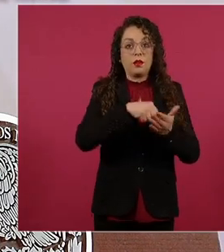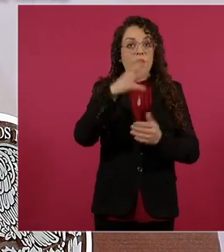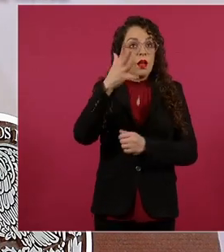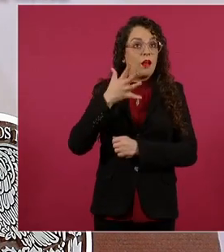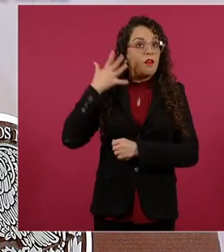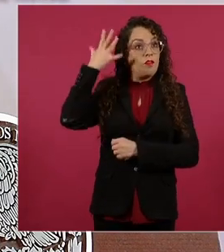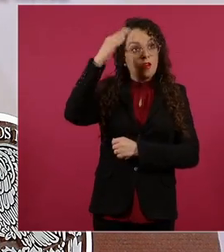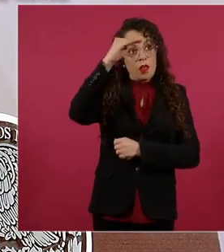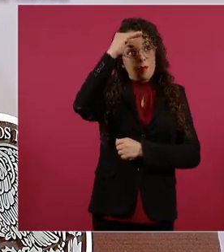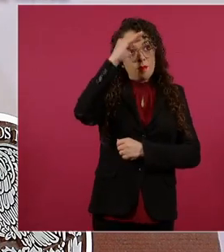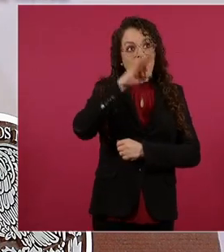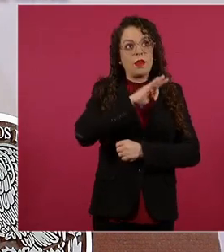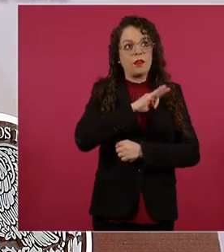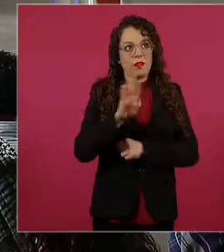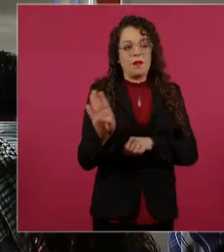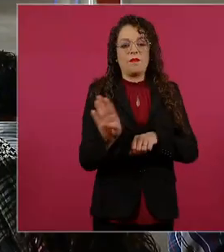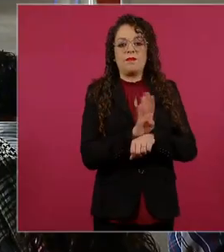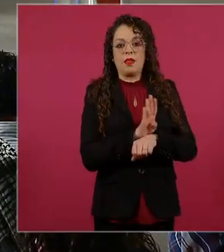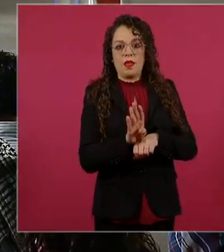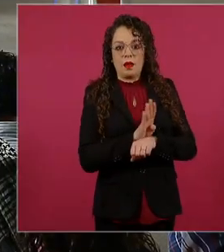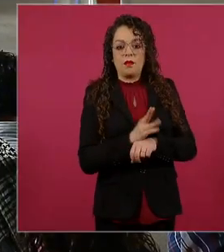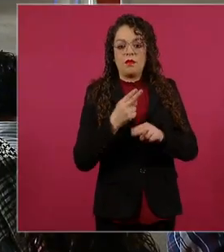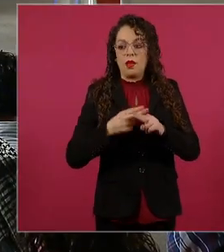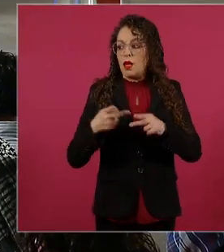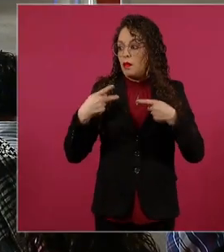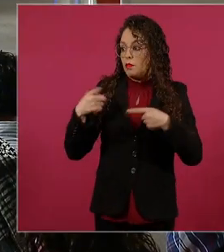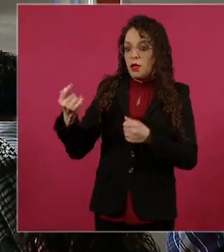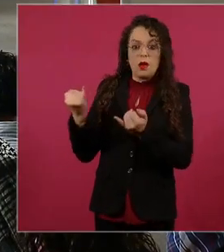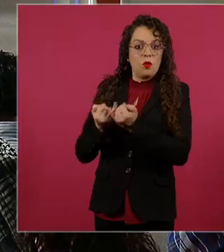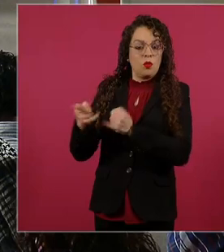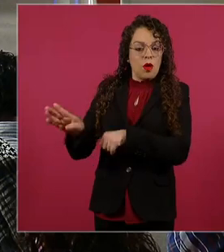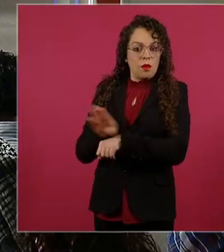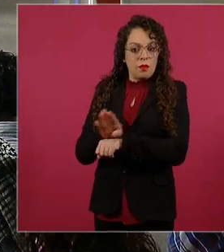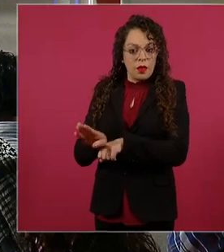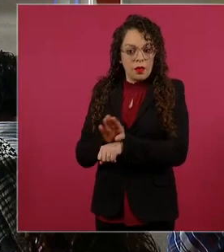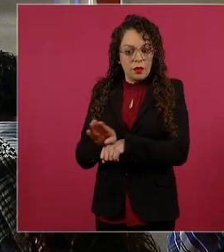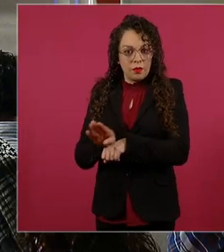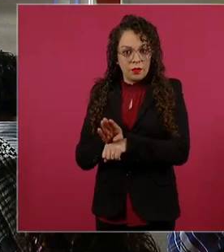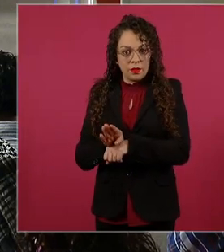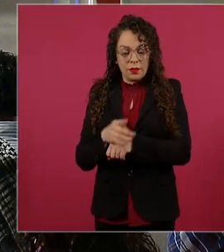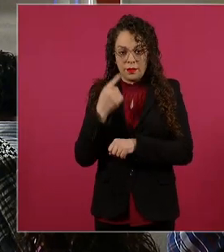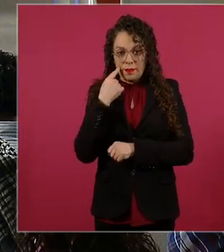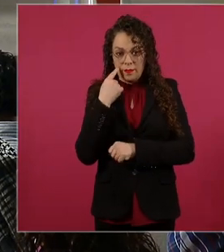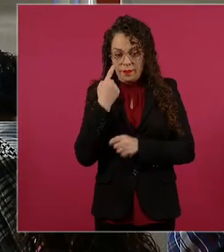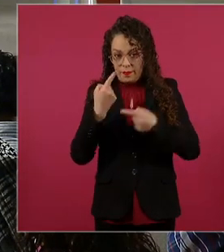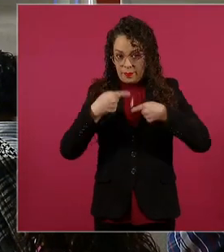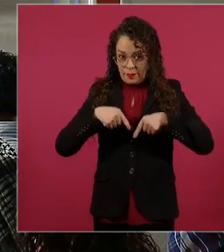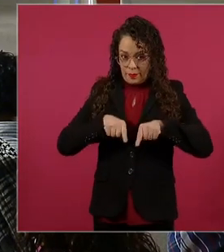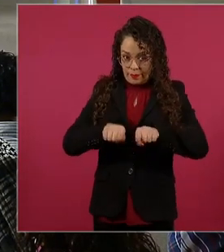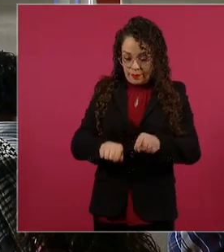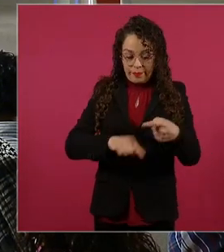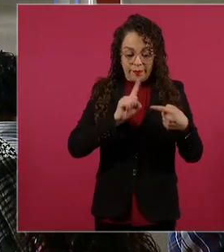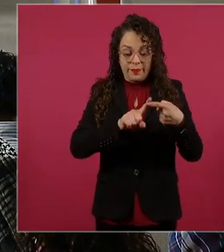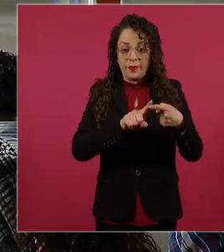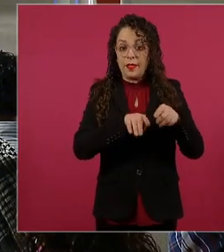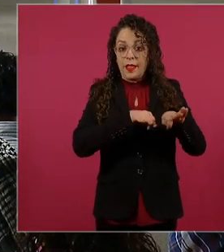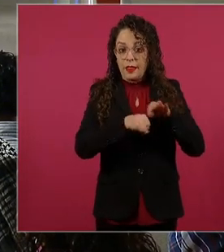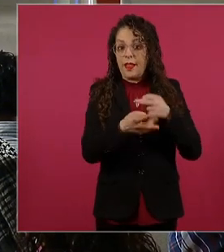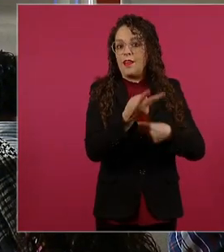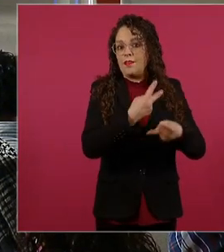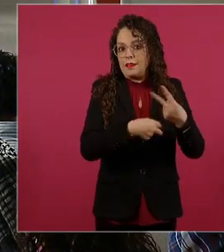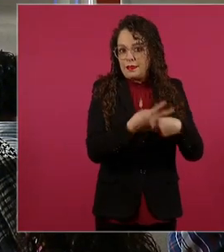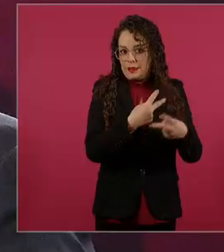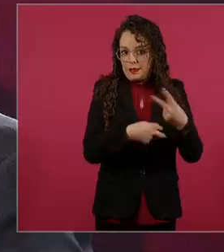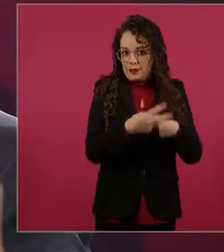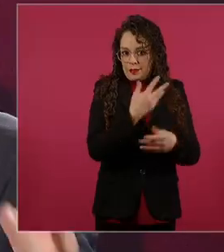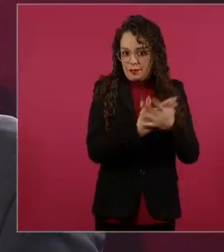y así también beneficiar a los propios trabajadores en dos vías. Por un lado, generando empleo, pero también con los